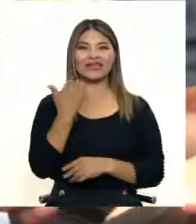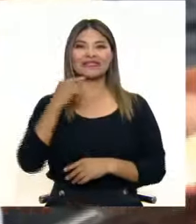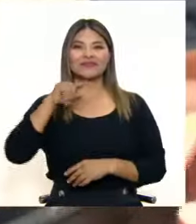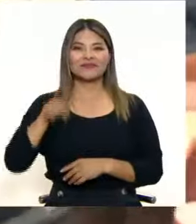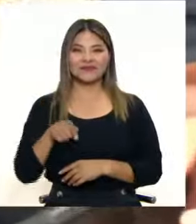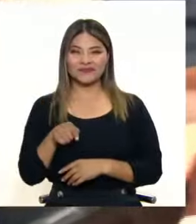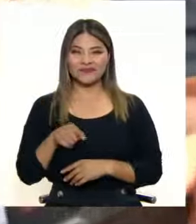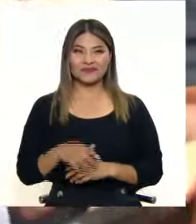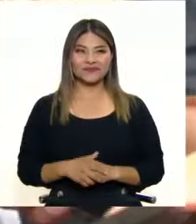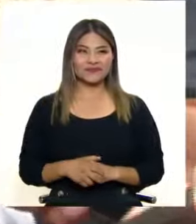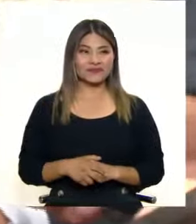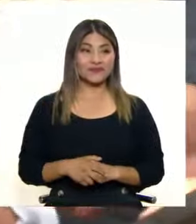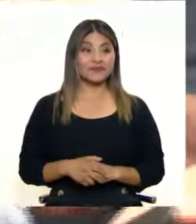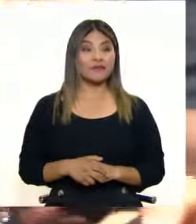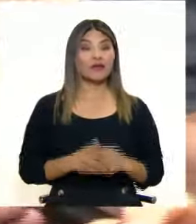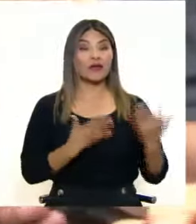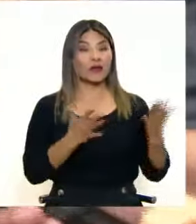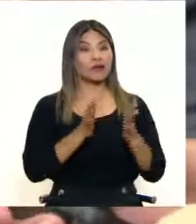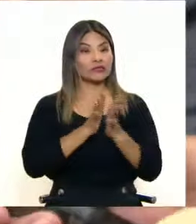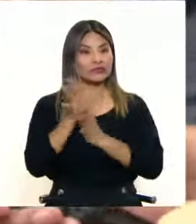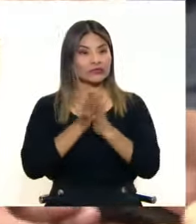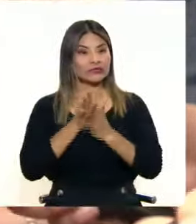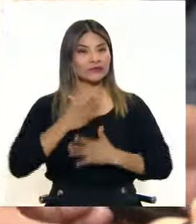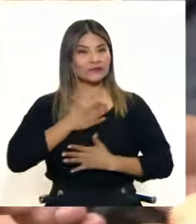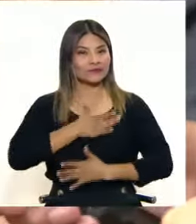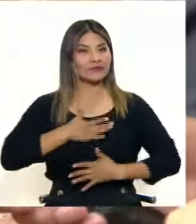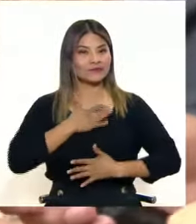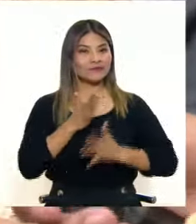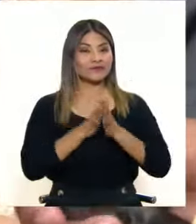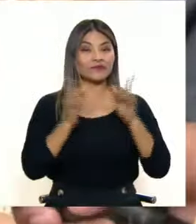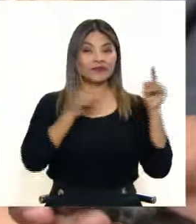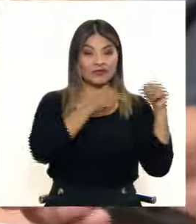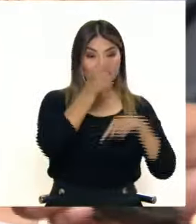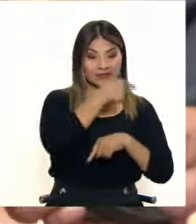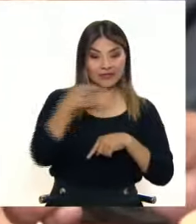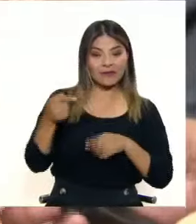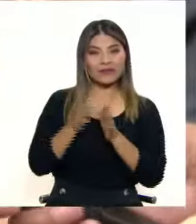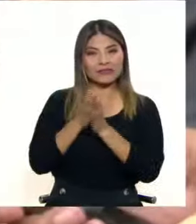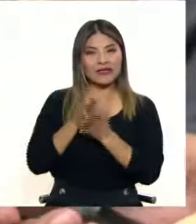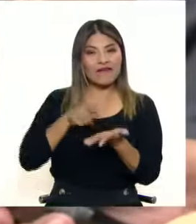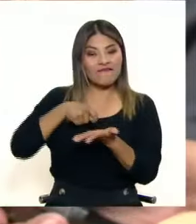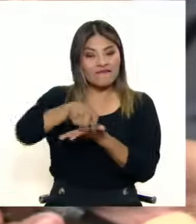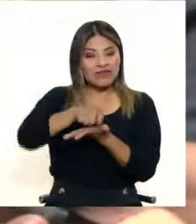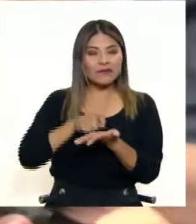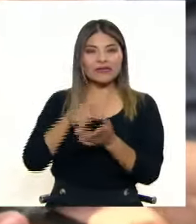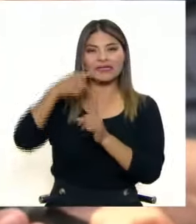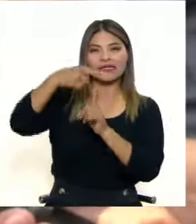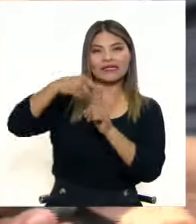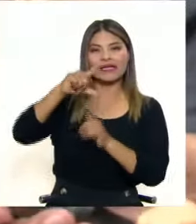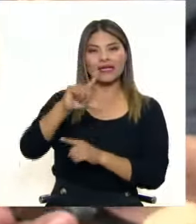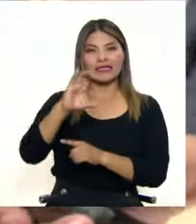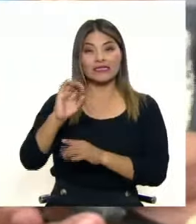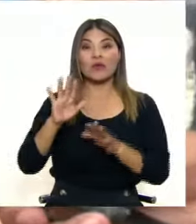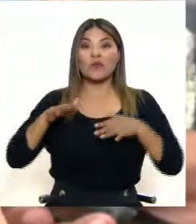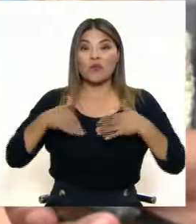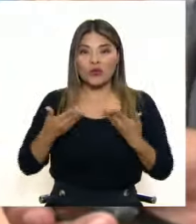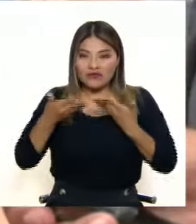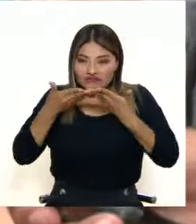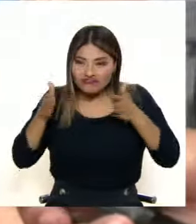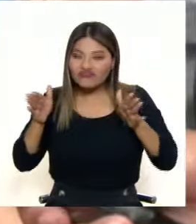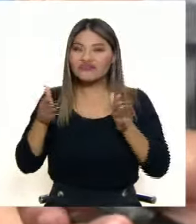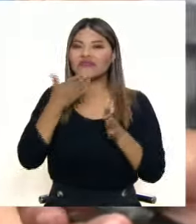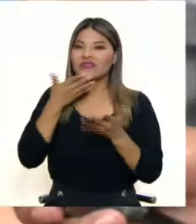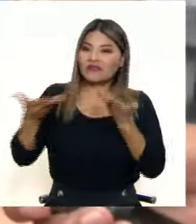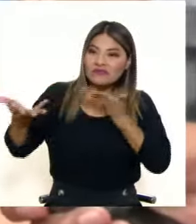Estamos con la expectativa de esta semana poder firmar la optimización del TLC con China, lo cual nos